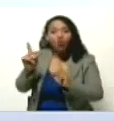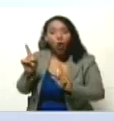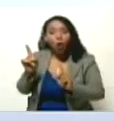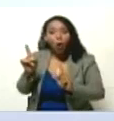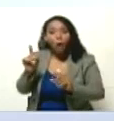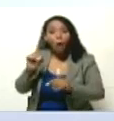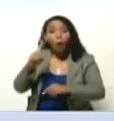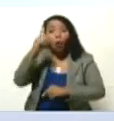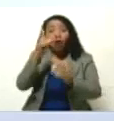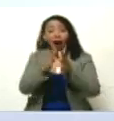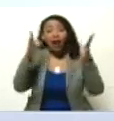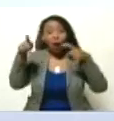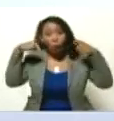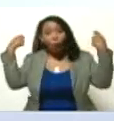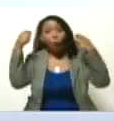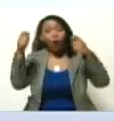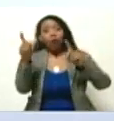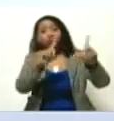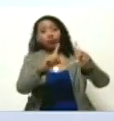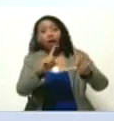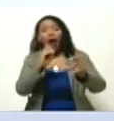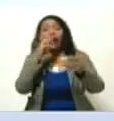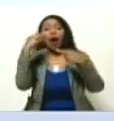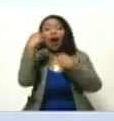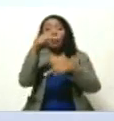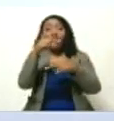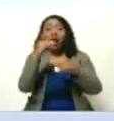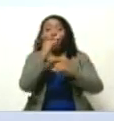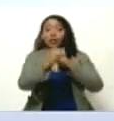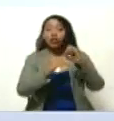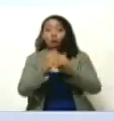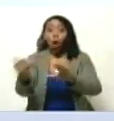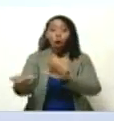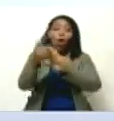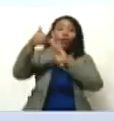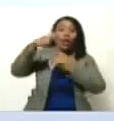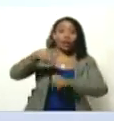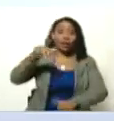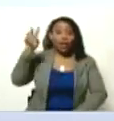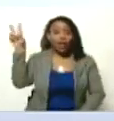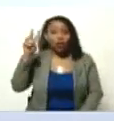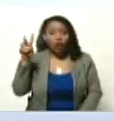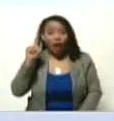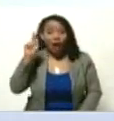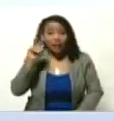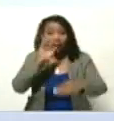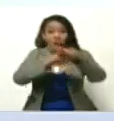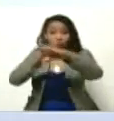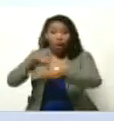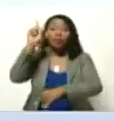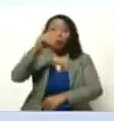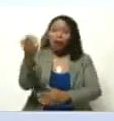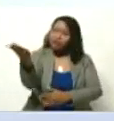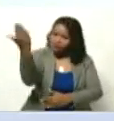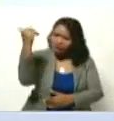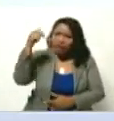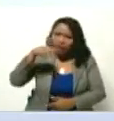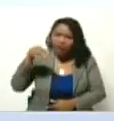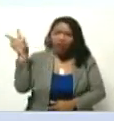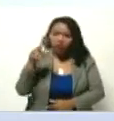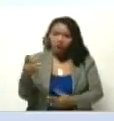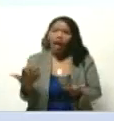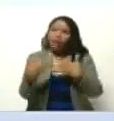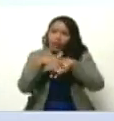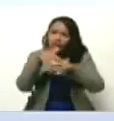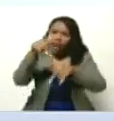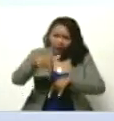por una gran campaña mediática a nivel internacional contra nuestra patria. Ese llamado es para ellos también. Vénganse para acá, para Venezuela, incorpórense y